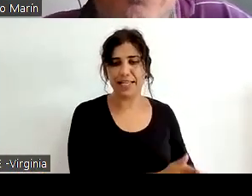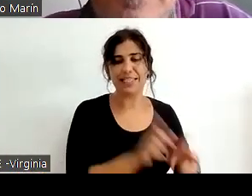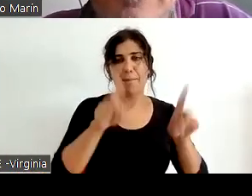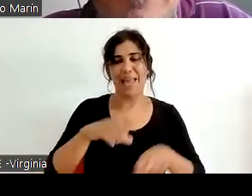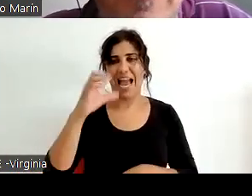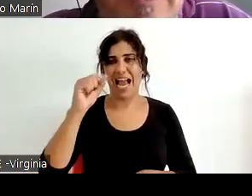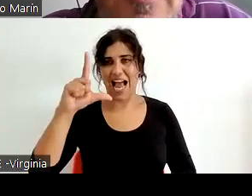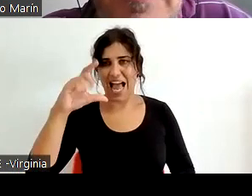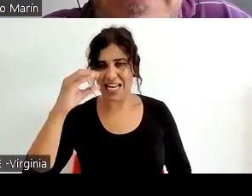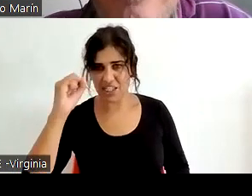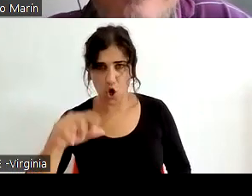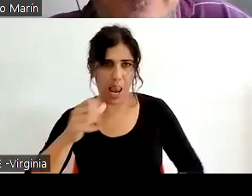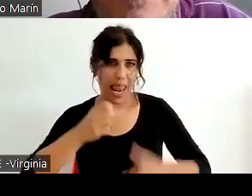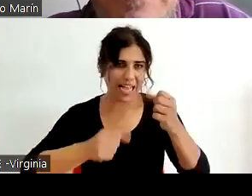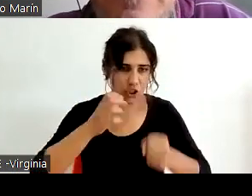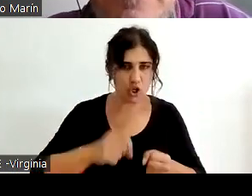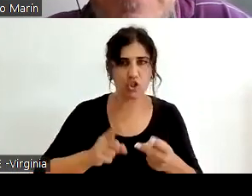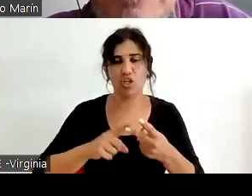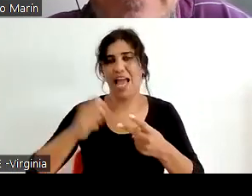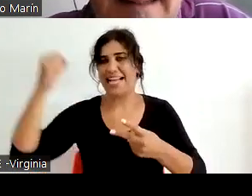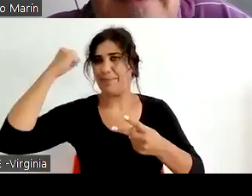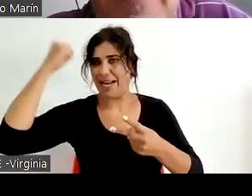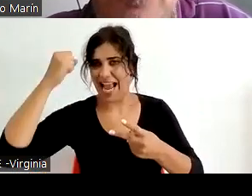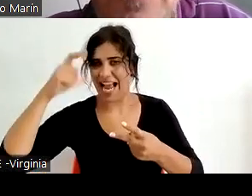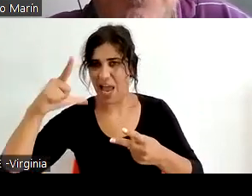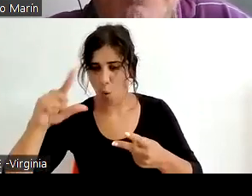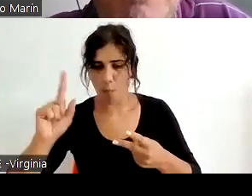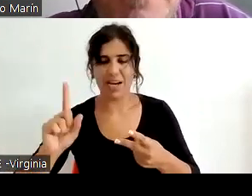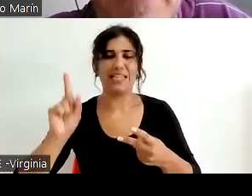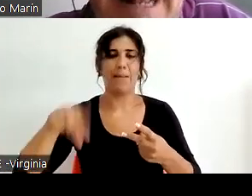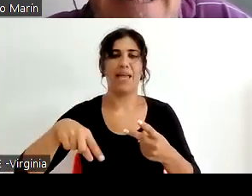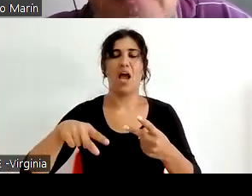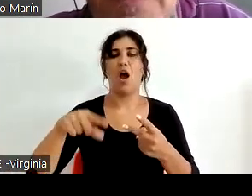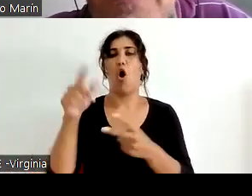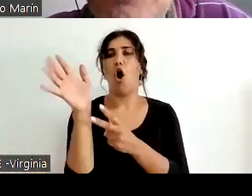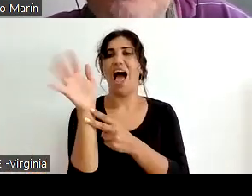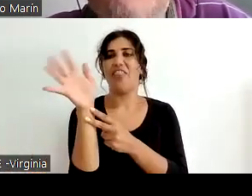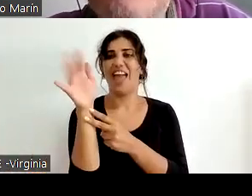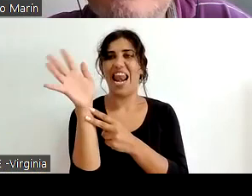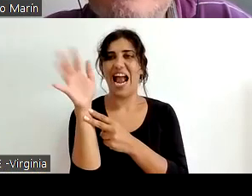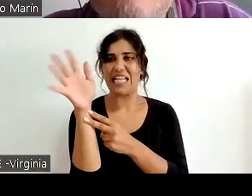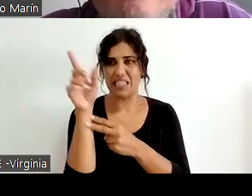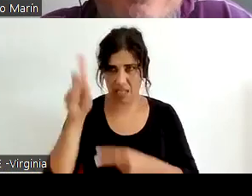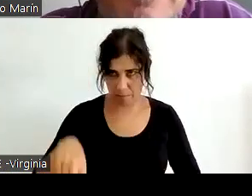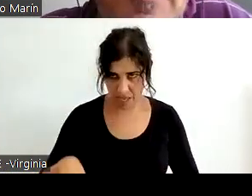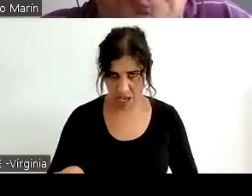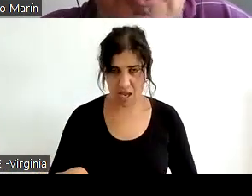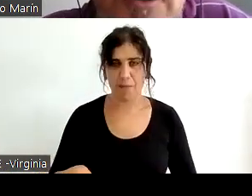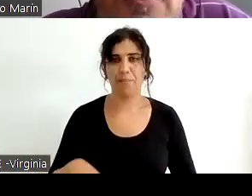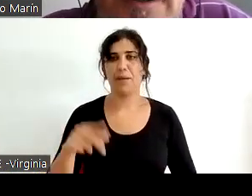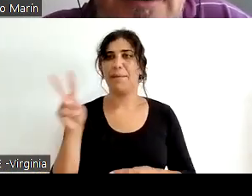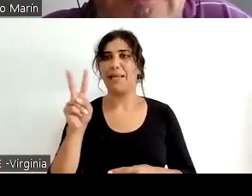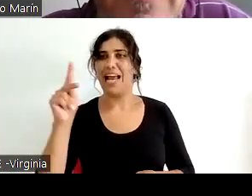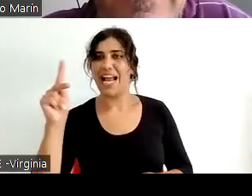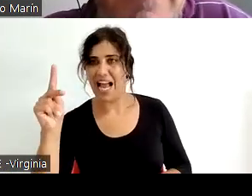las legumbres, las acelgas y las espinacas. De las espinacas, además, y las acelgas obtenemos también la vitamina K que comentábamos antes, y de las sardinas y